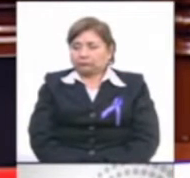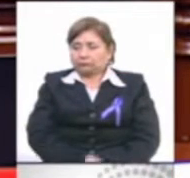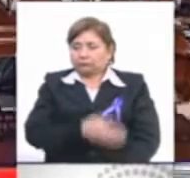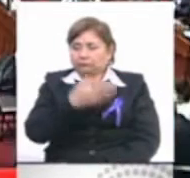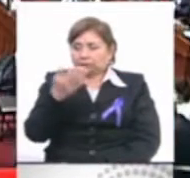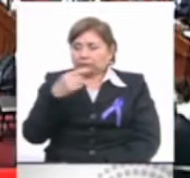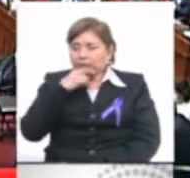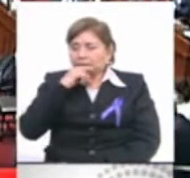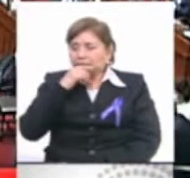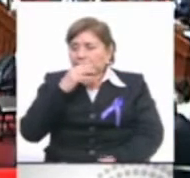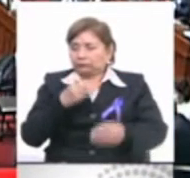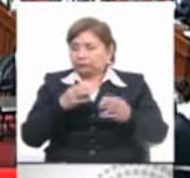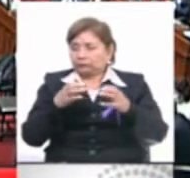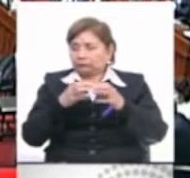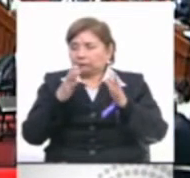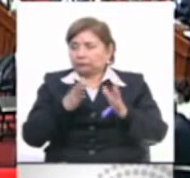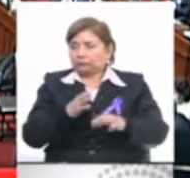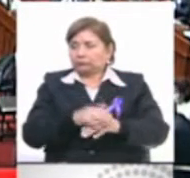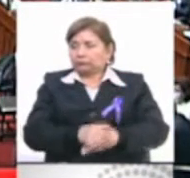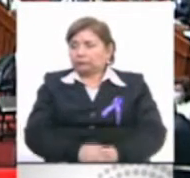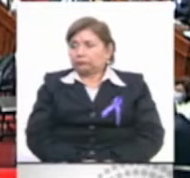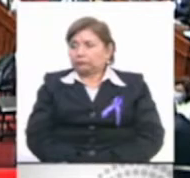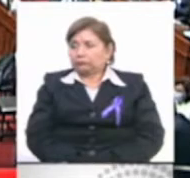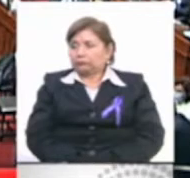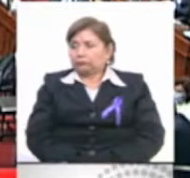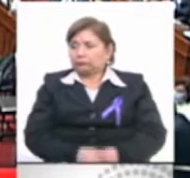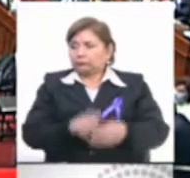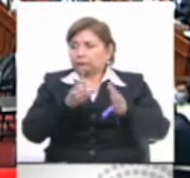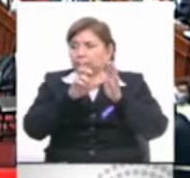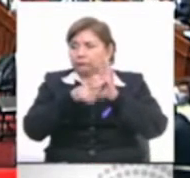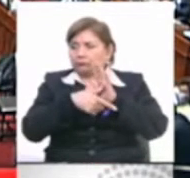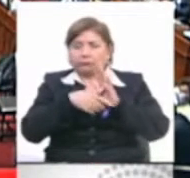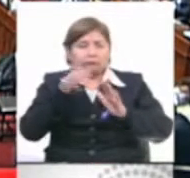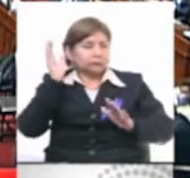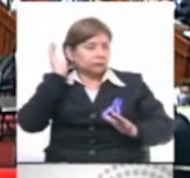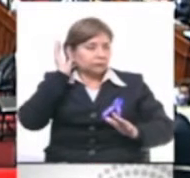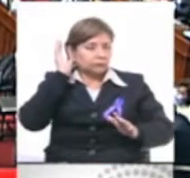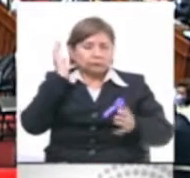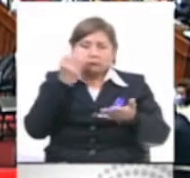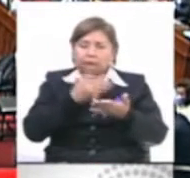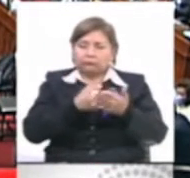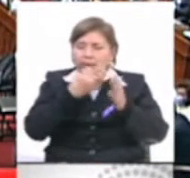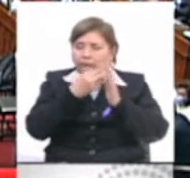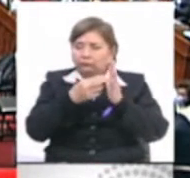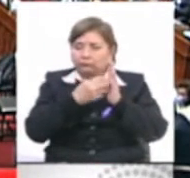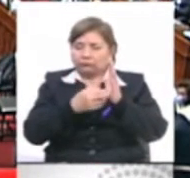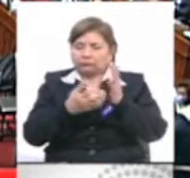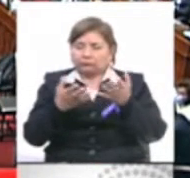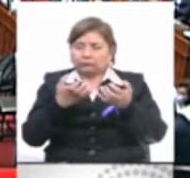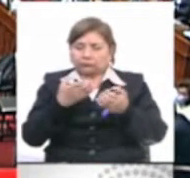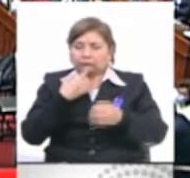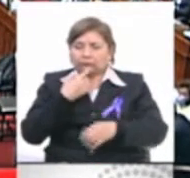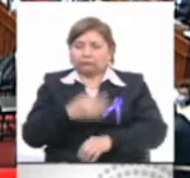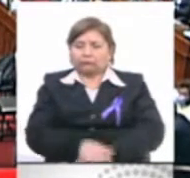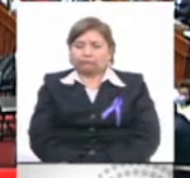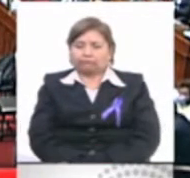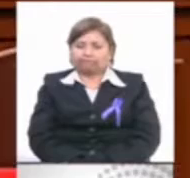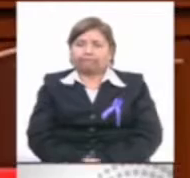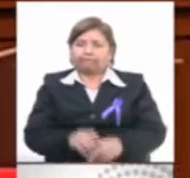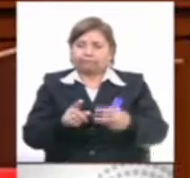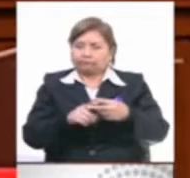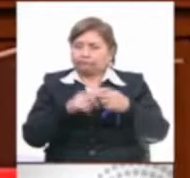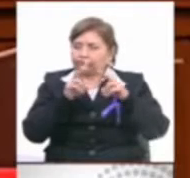Señores y señoras congresistas, luego de escuchar la propuesta, quisiera